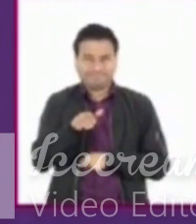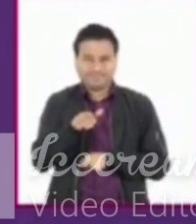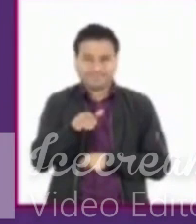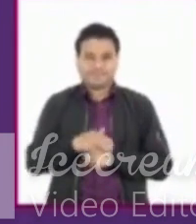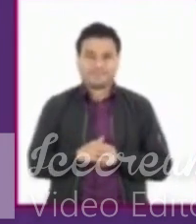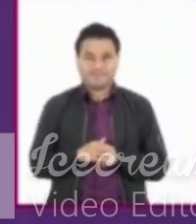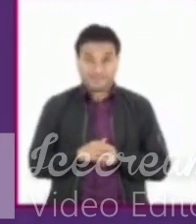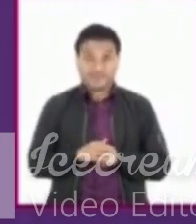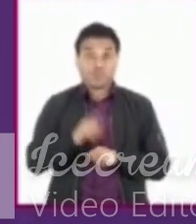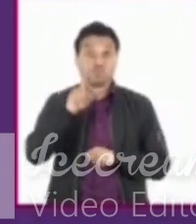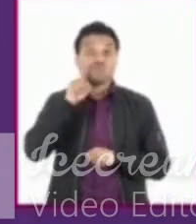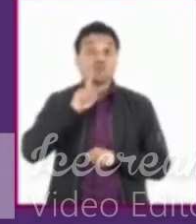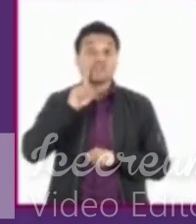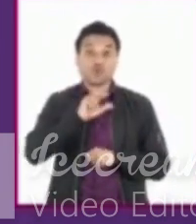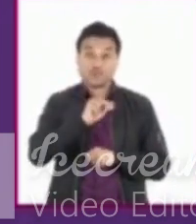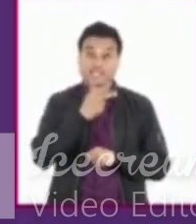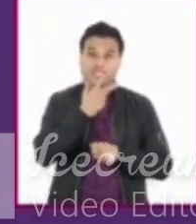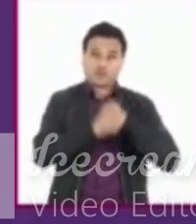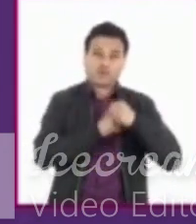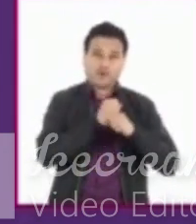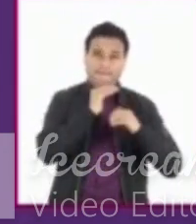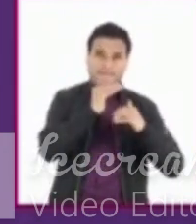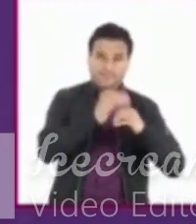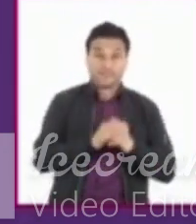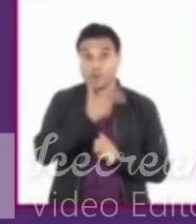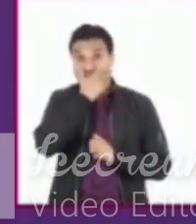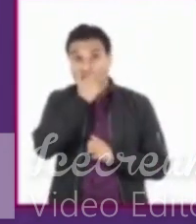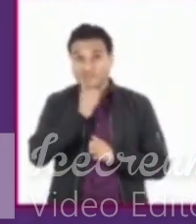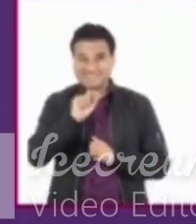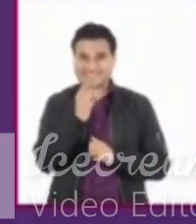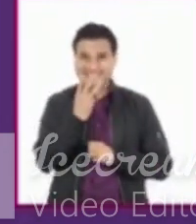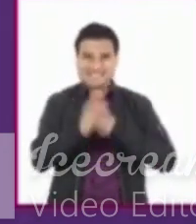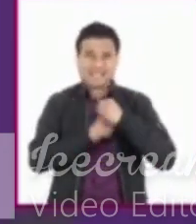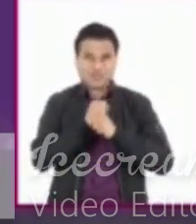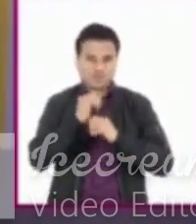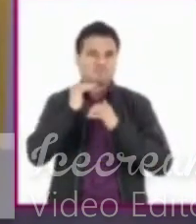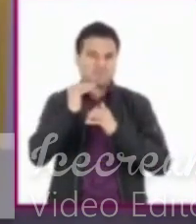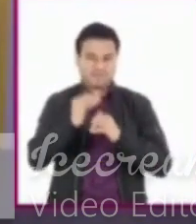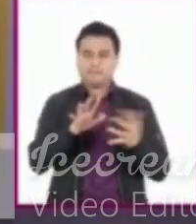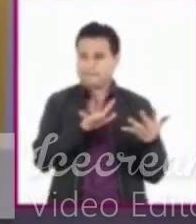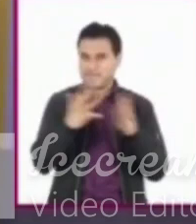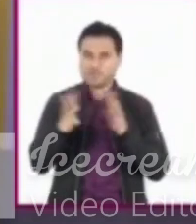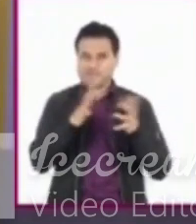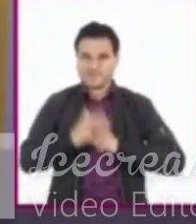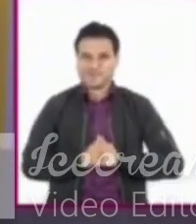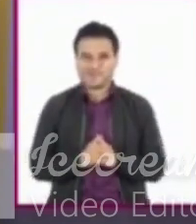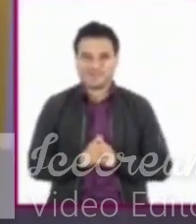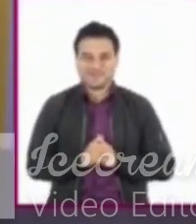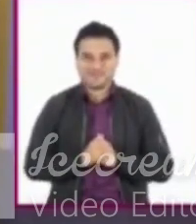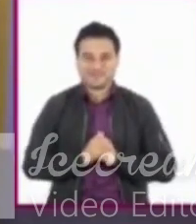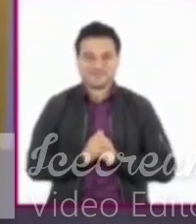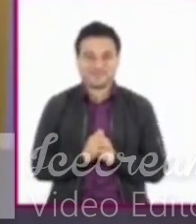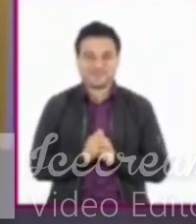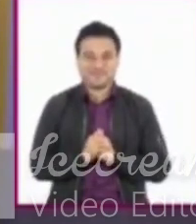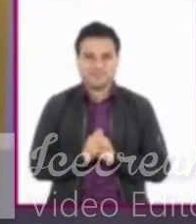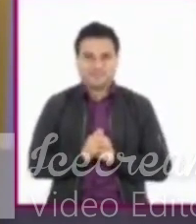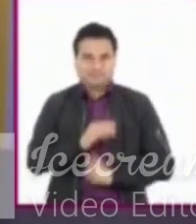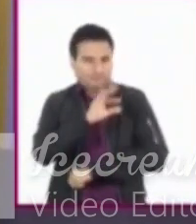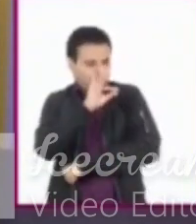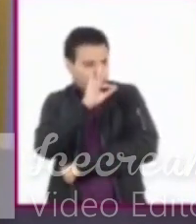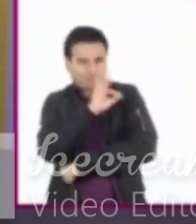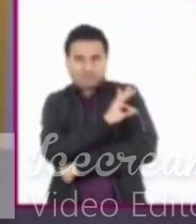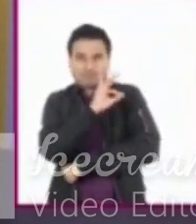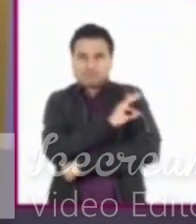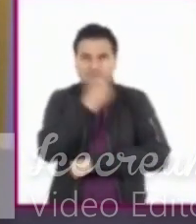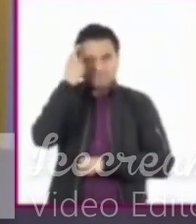años para las mujeres y 73 años para los varones. ¿Cuál es la función de las vacunas en el